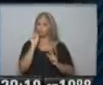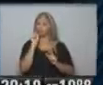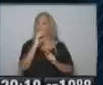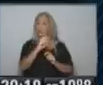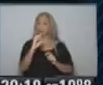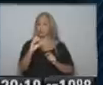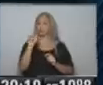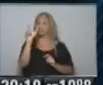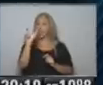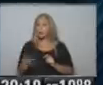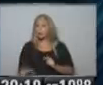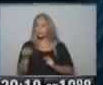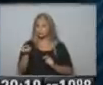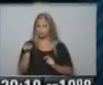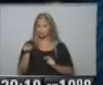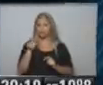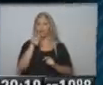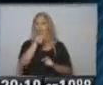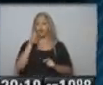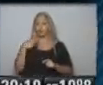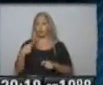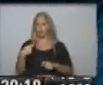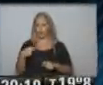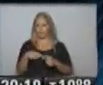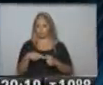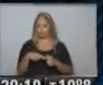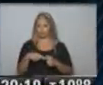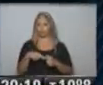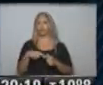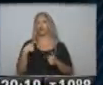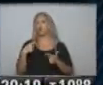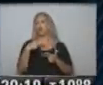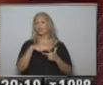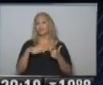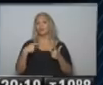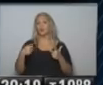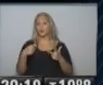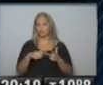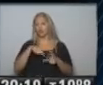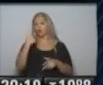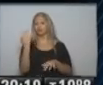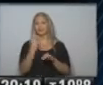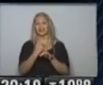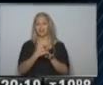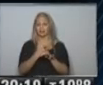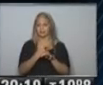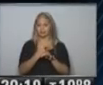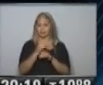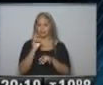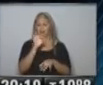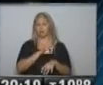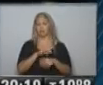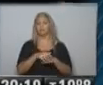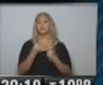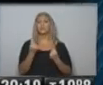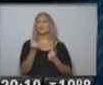cuenta en la que el usuario habitualmente cobra su jubilación, su pensión o cobra otro tipo de beneficio. ¿Cuáles son